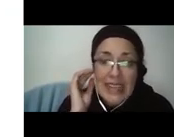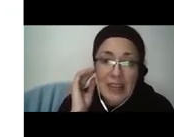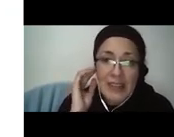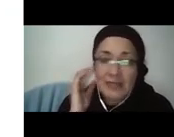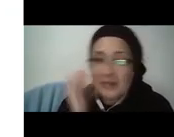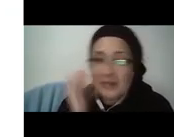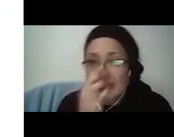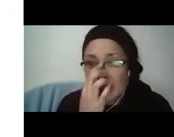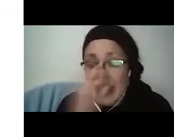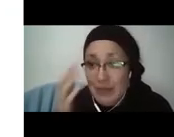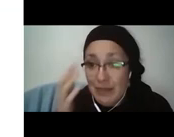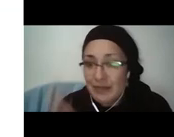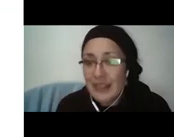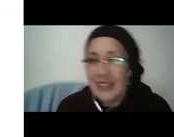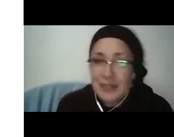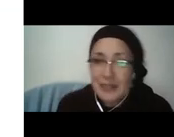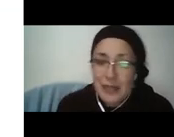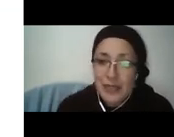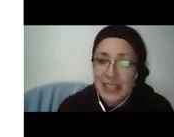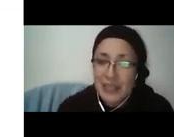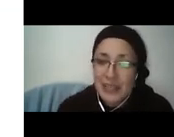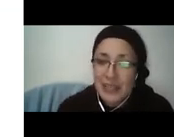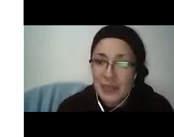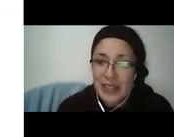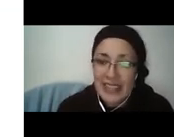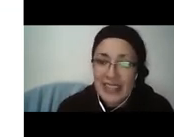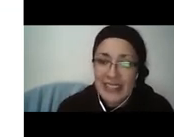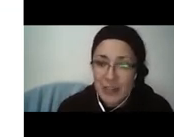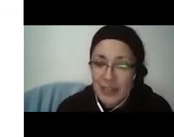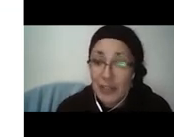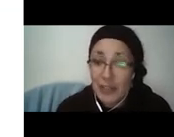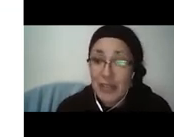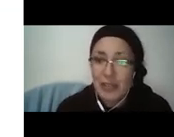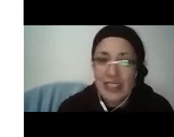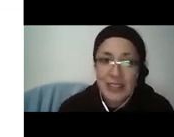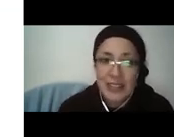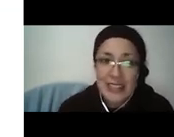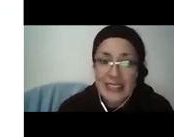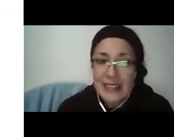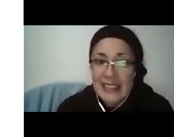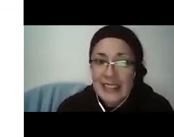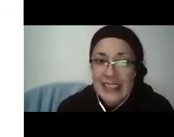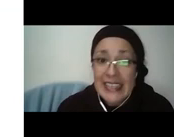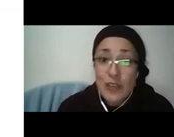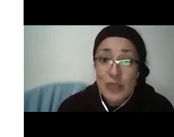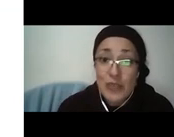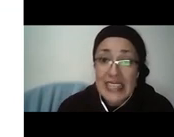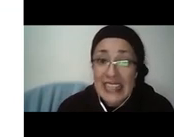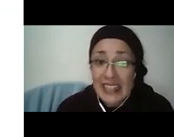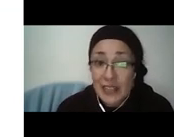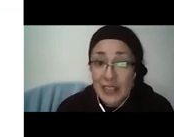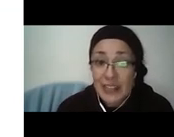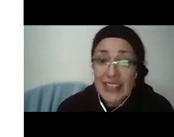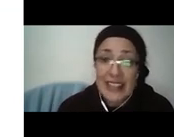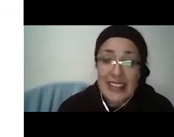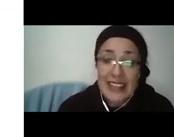Ahora bien, una de las preguntas que ustedes estuvieron ahí respondiendo es: ¿en qué comunas de la